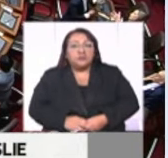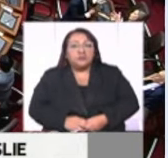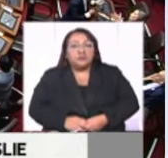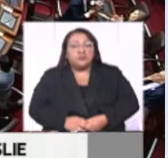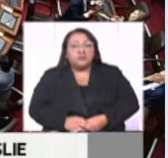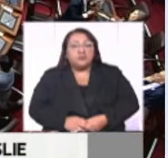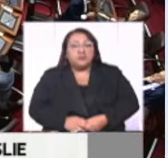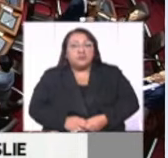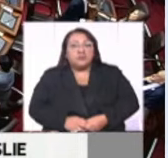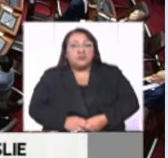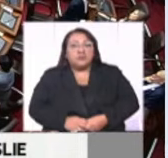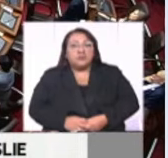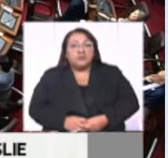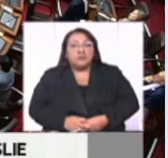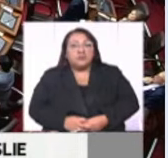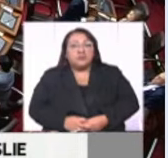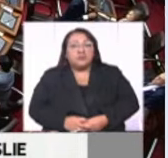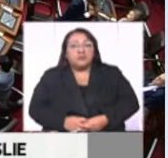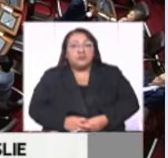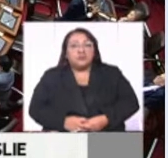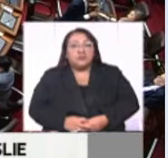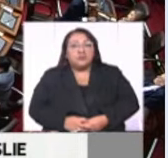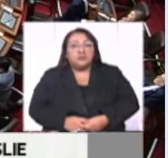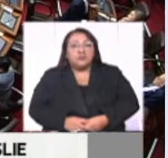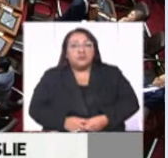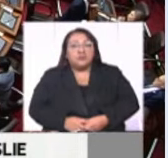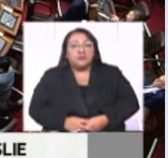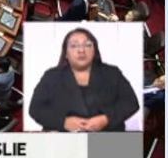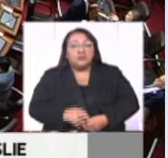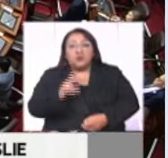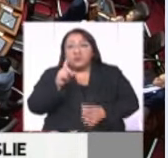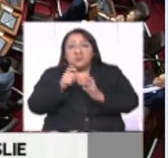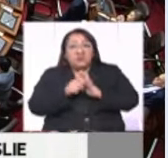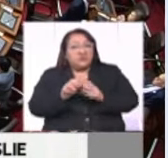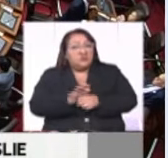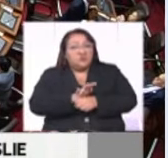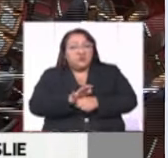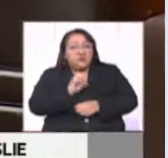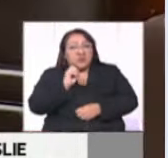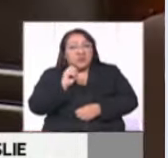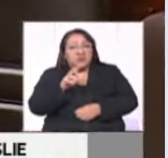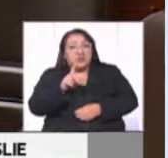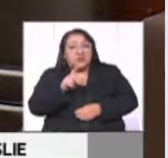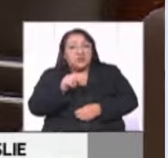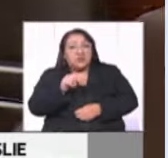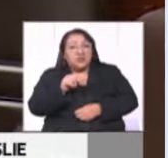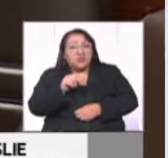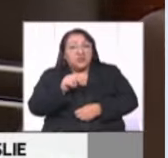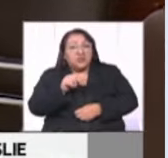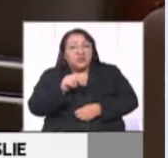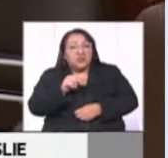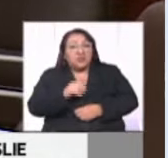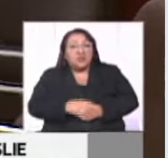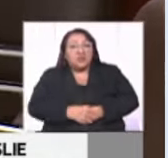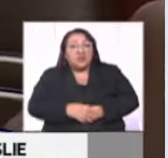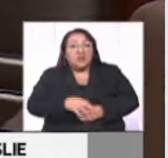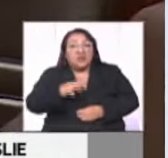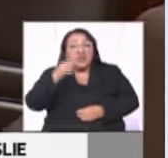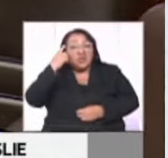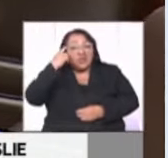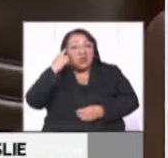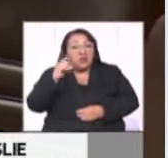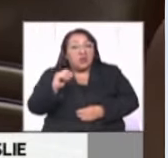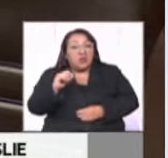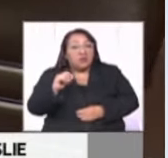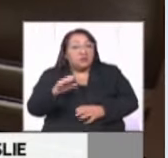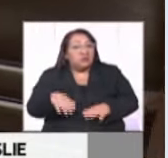Un minuto por alusión. Un minuto es suficiente para decir que la ignorancia es atrevida. Un minuto es